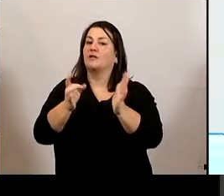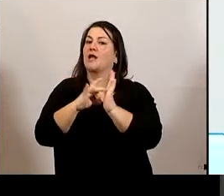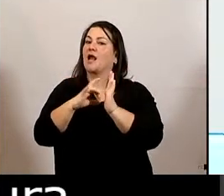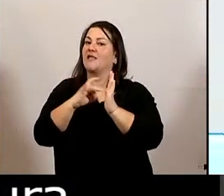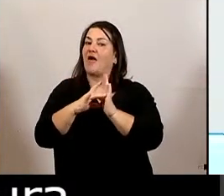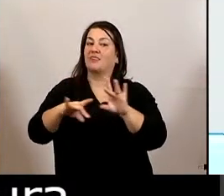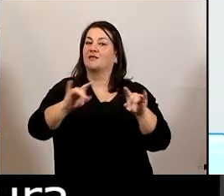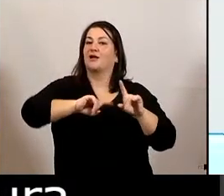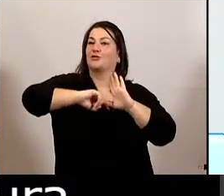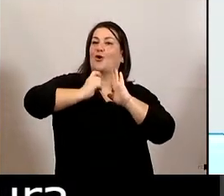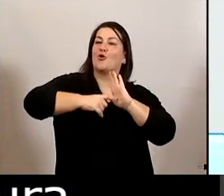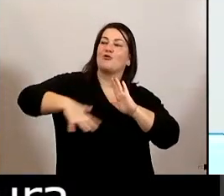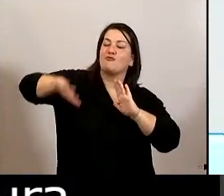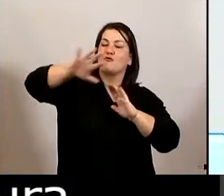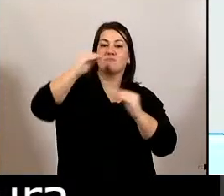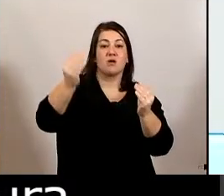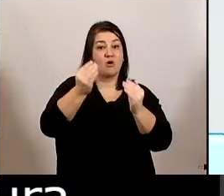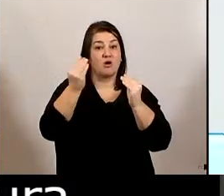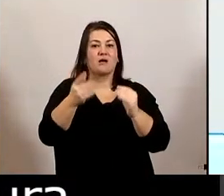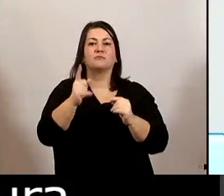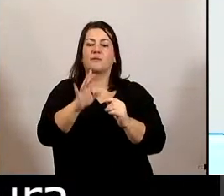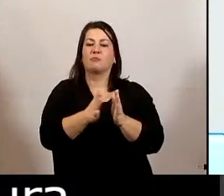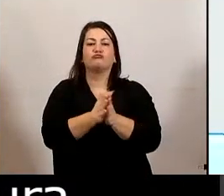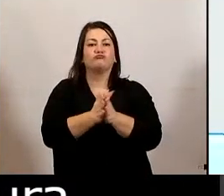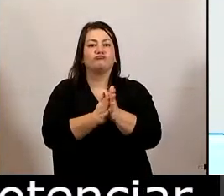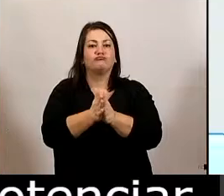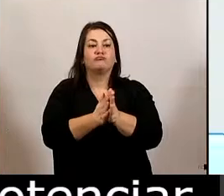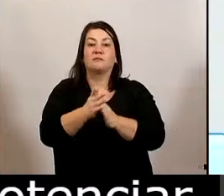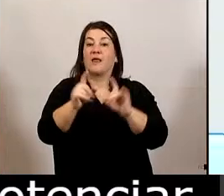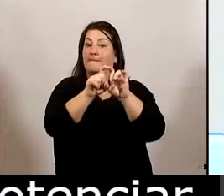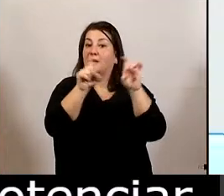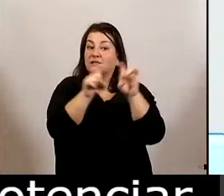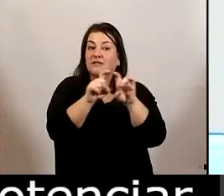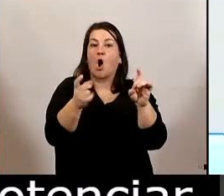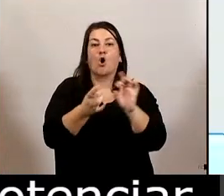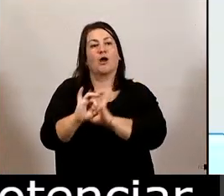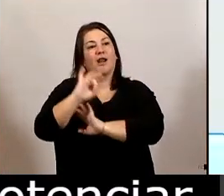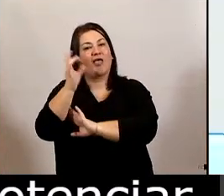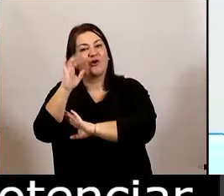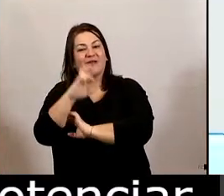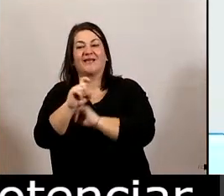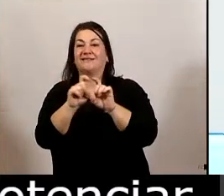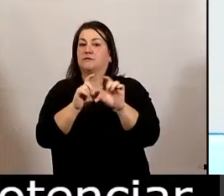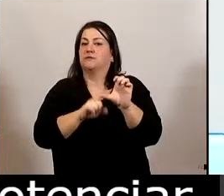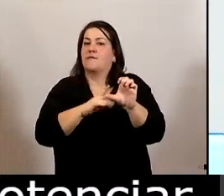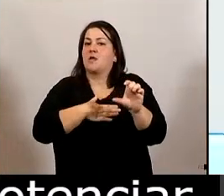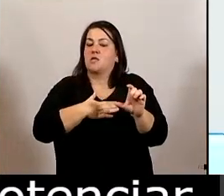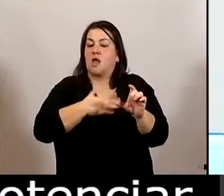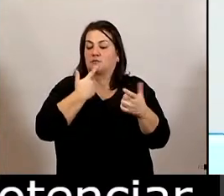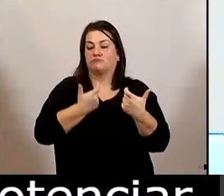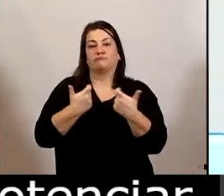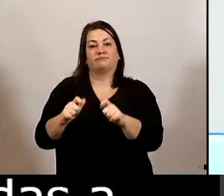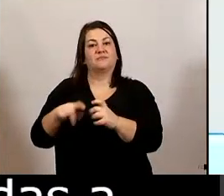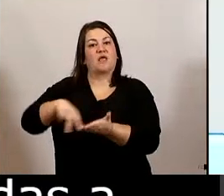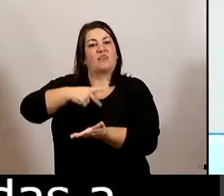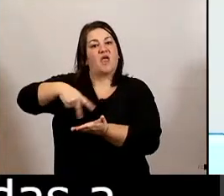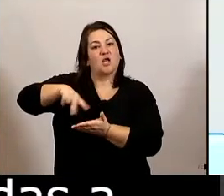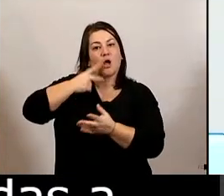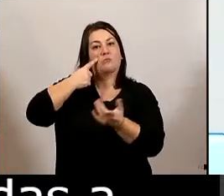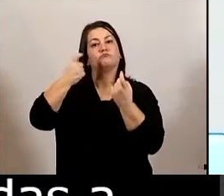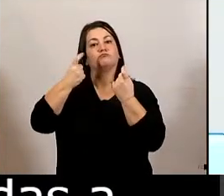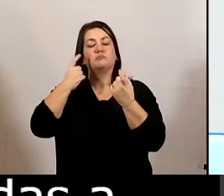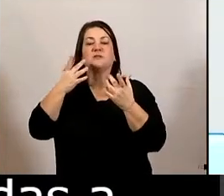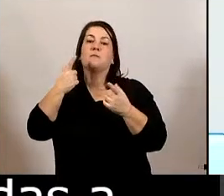en todo el territorio y potenciar tanto a creadores como a empresas extremeñas dedicadas a las artes escénicas y a la producción